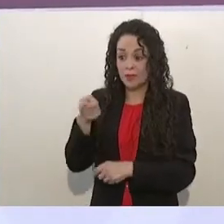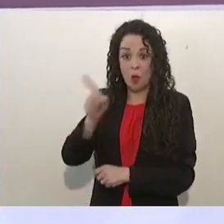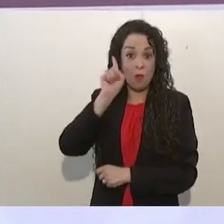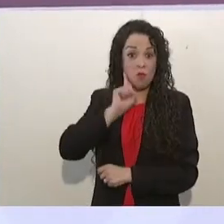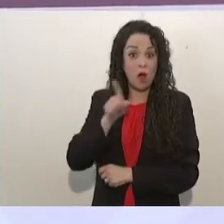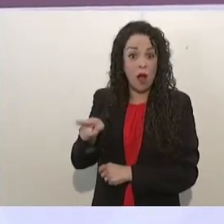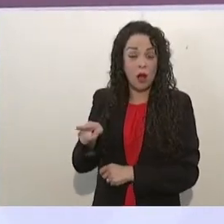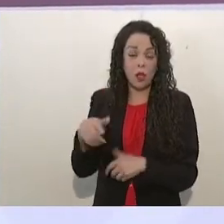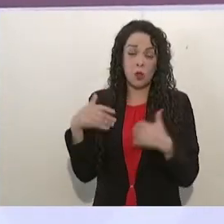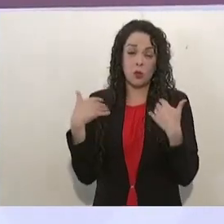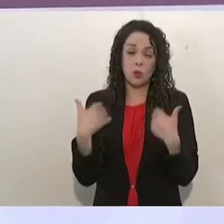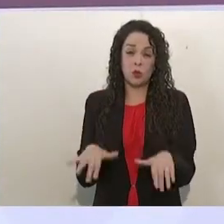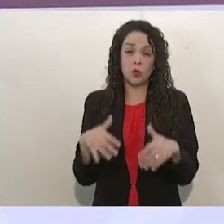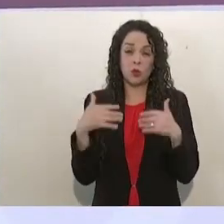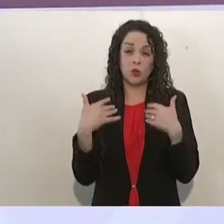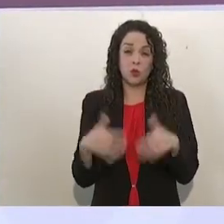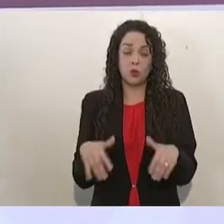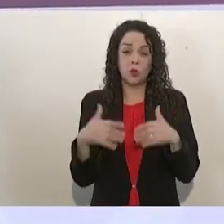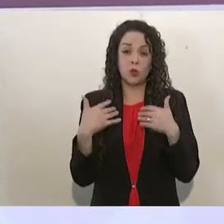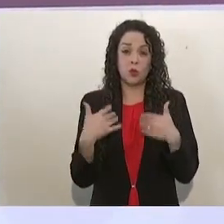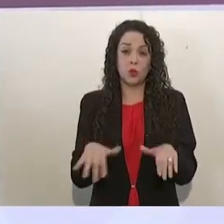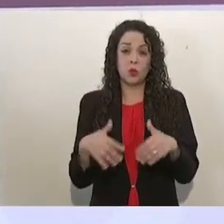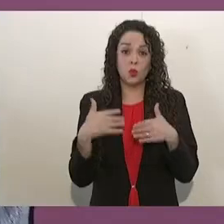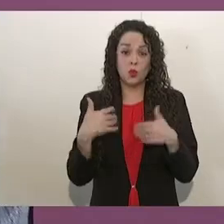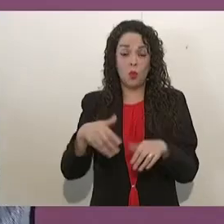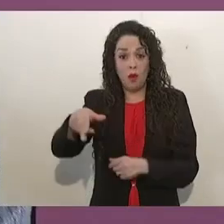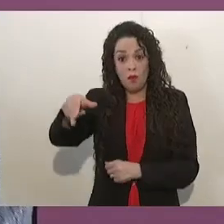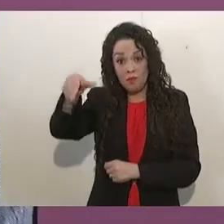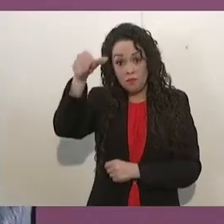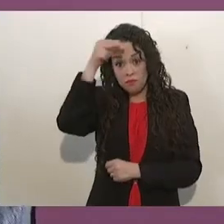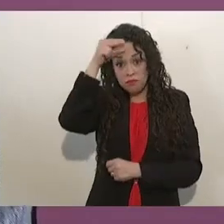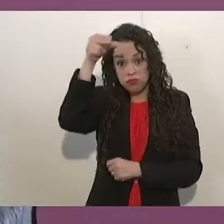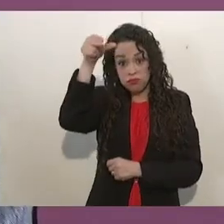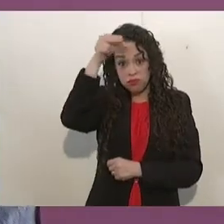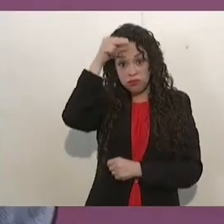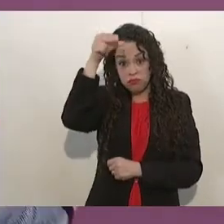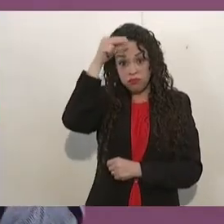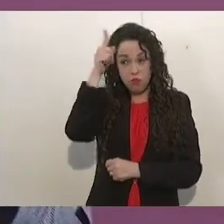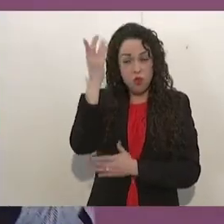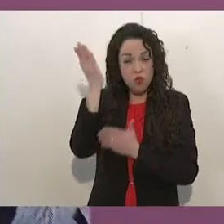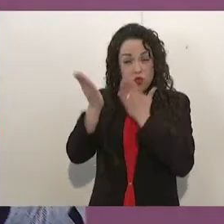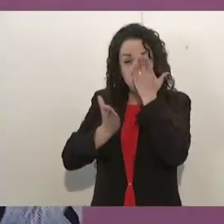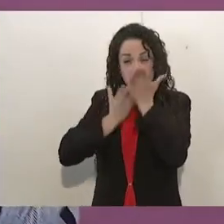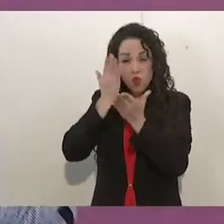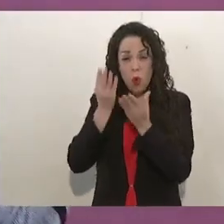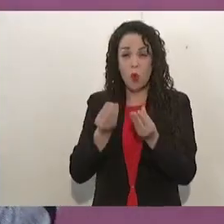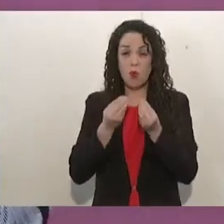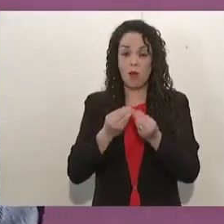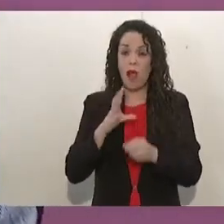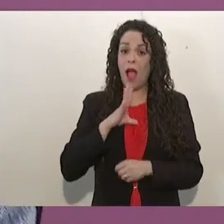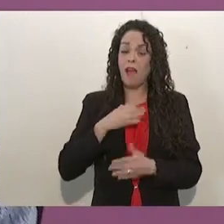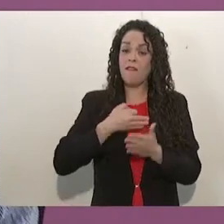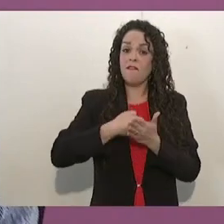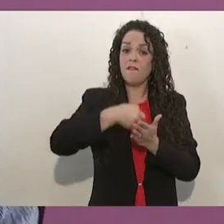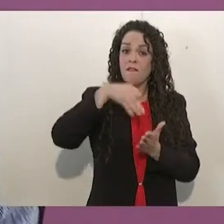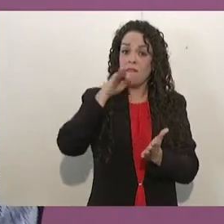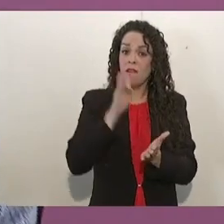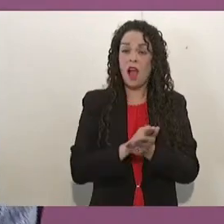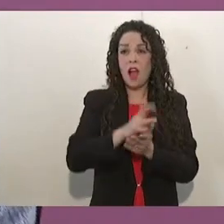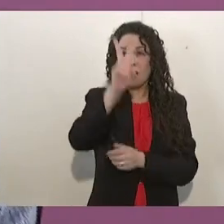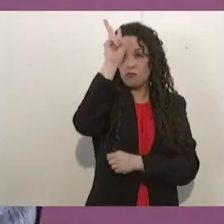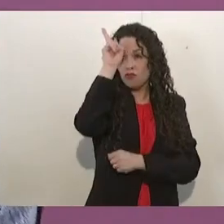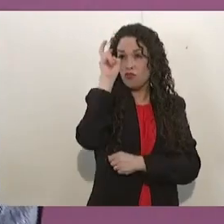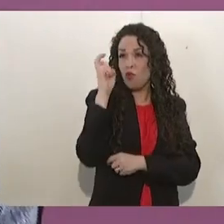preparada, una mujer con principios, con ideales y sobre